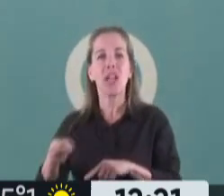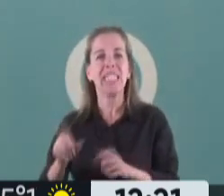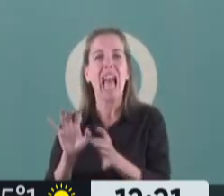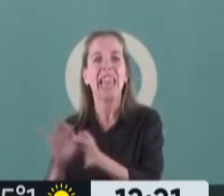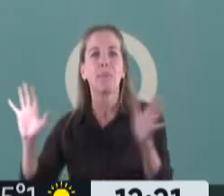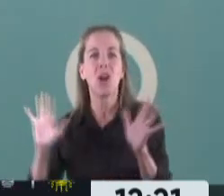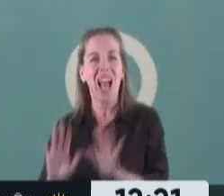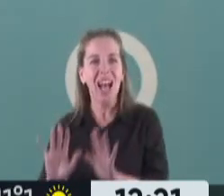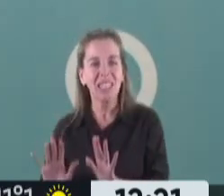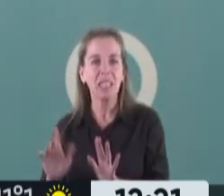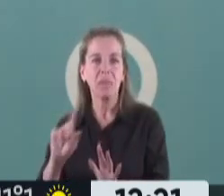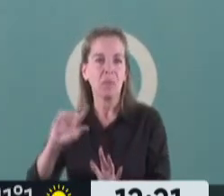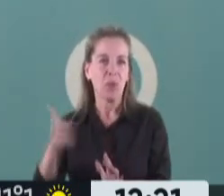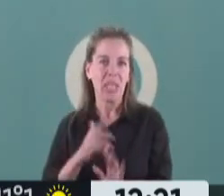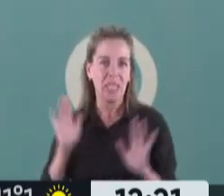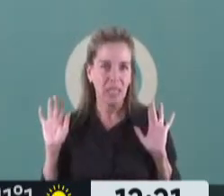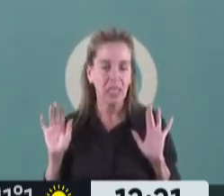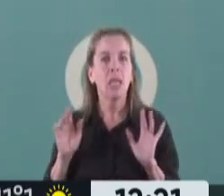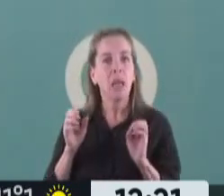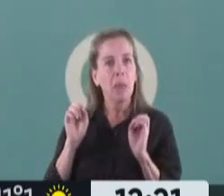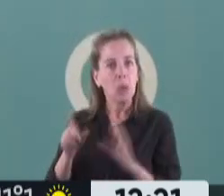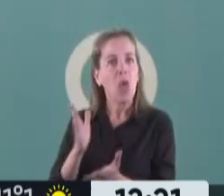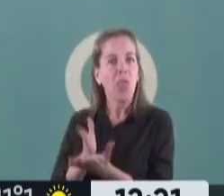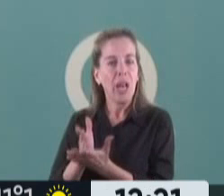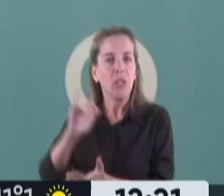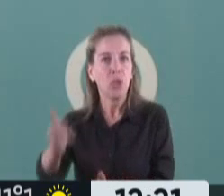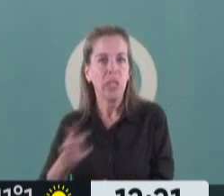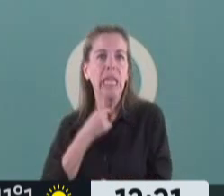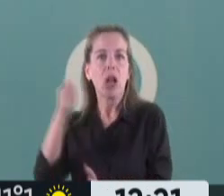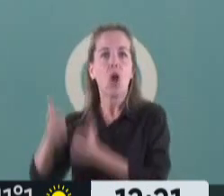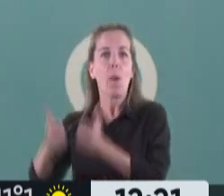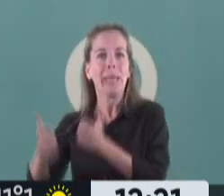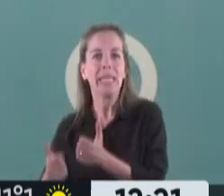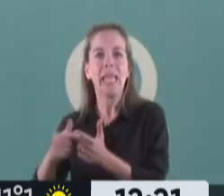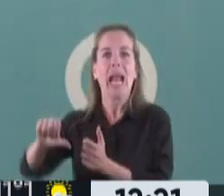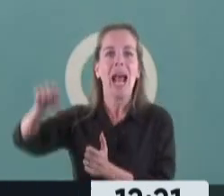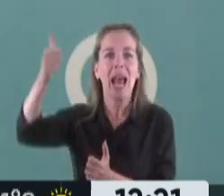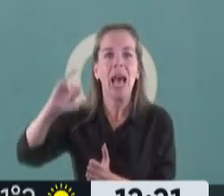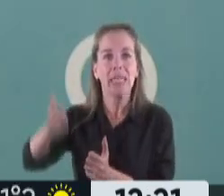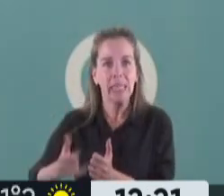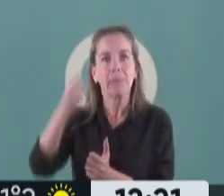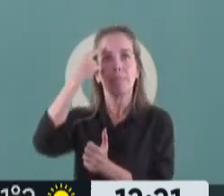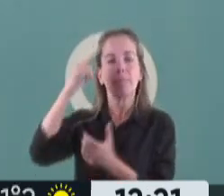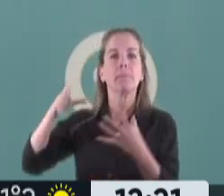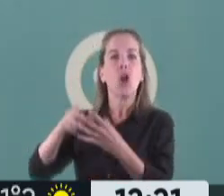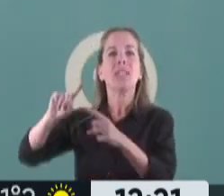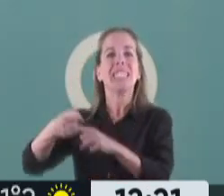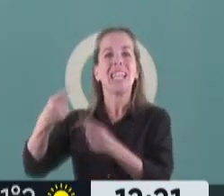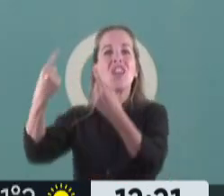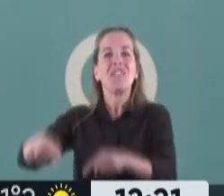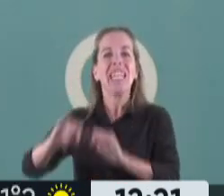todo caso, tiene todo el derecho a tratar de ganar, a tratar de construir un escenario político